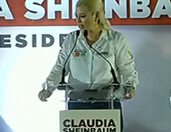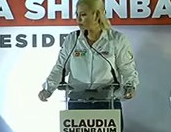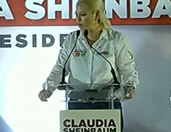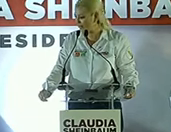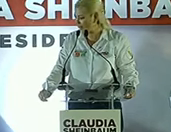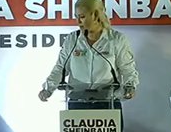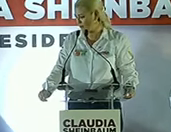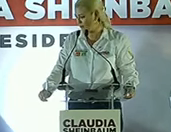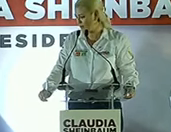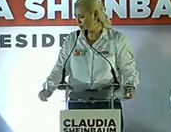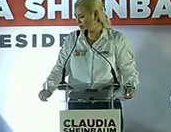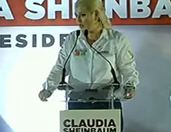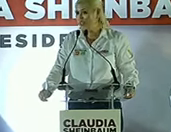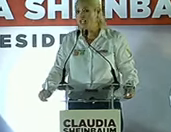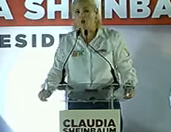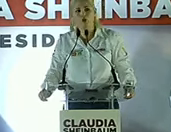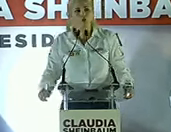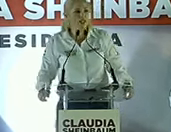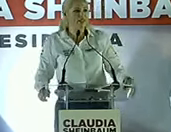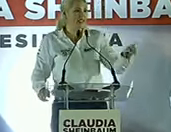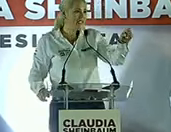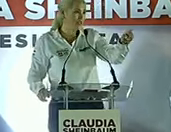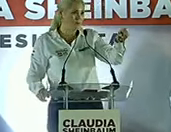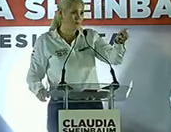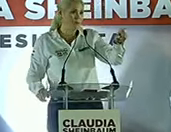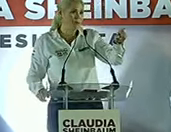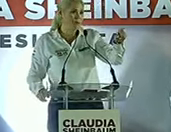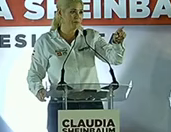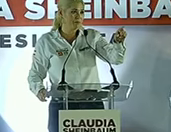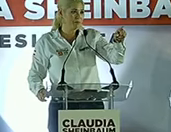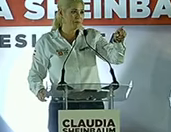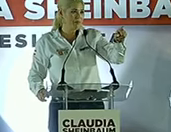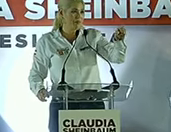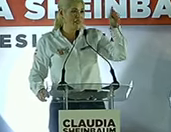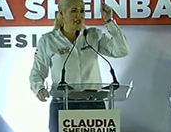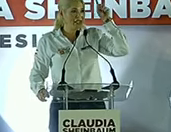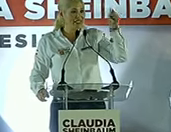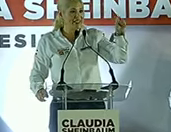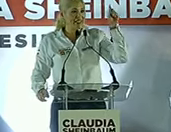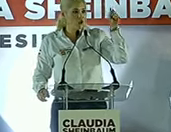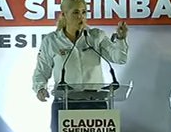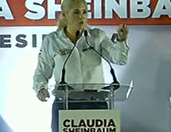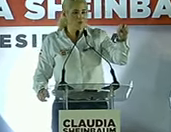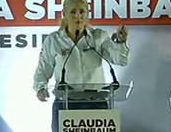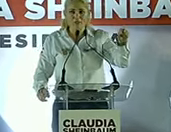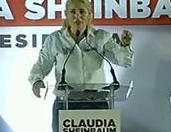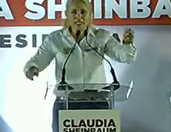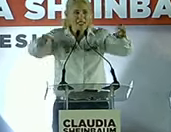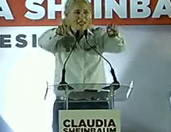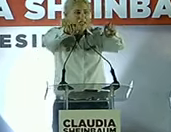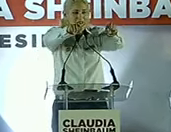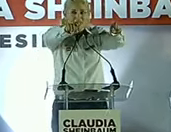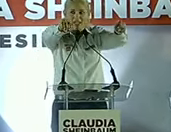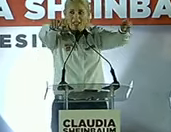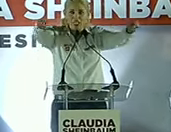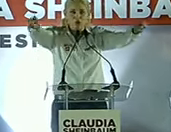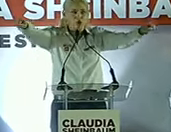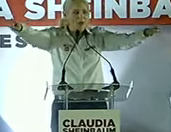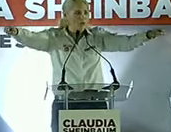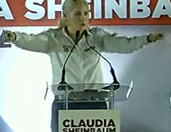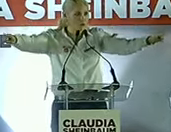humanismo mexicano y a todos ustedes les digo esta elección está